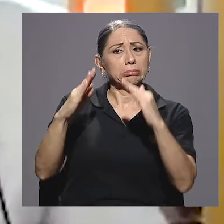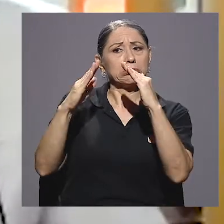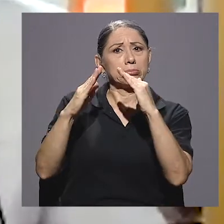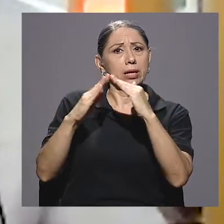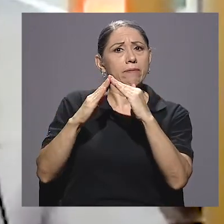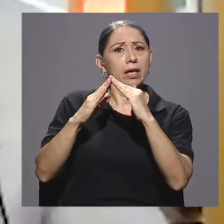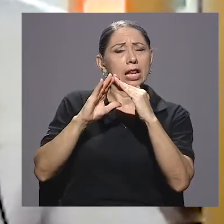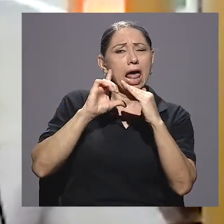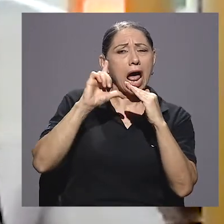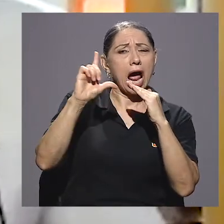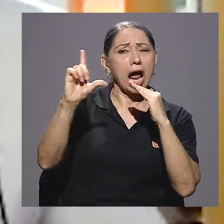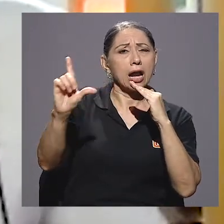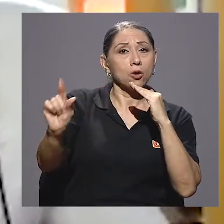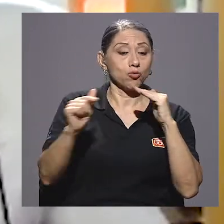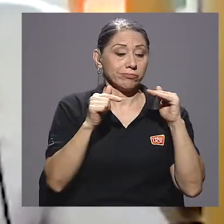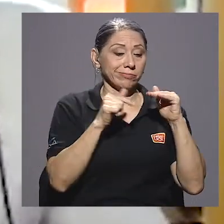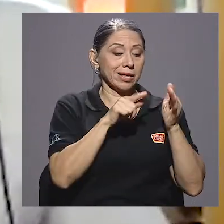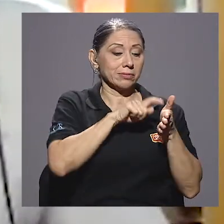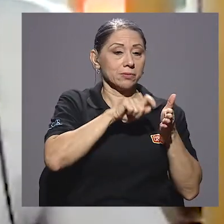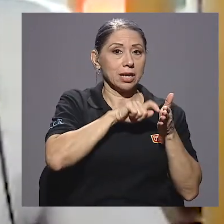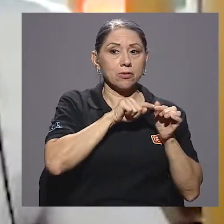suficientemente largo del centro educativo